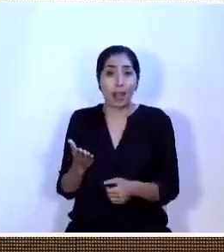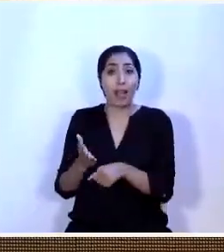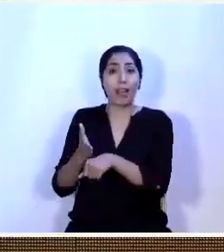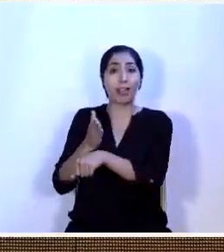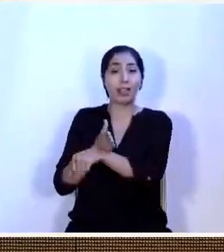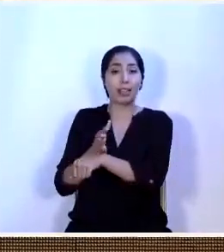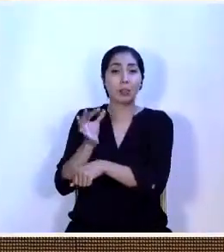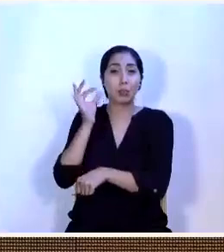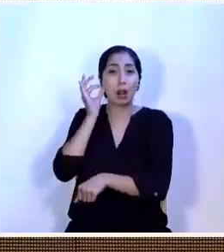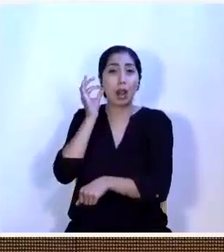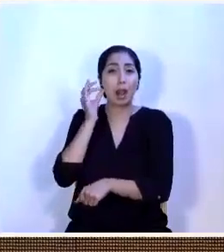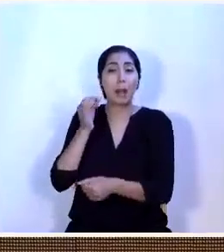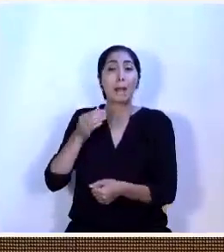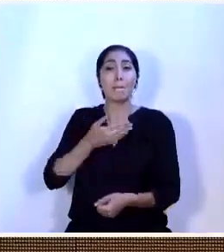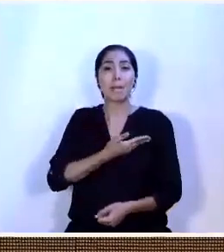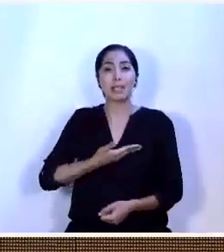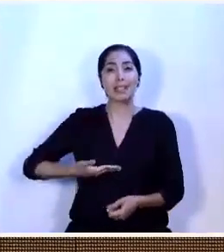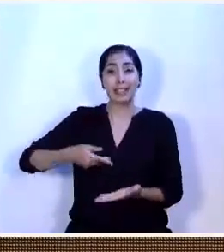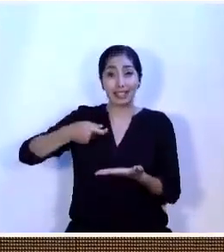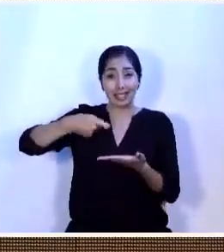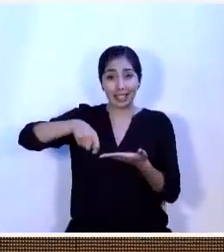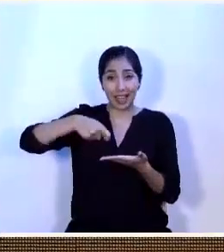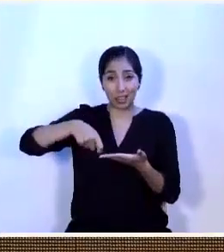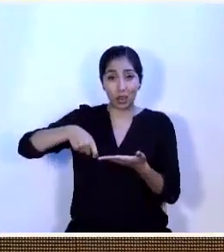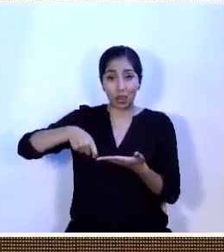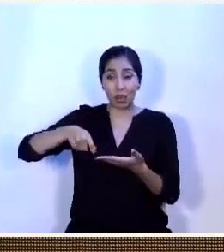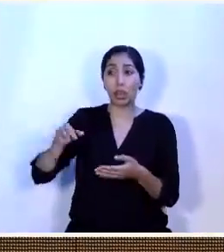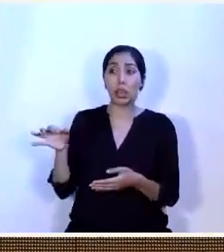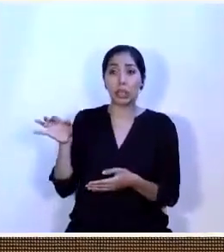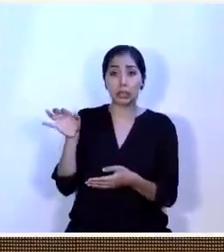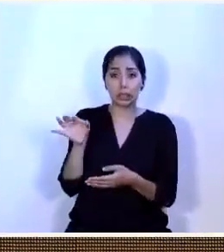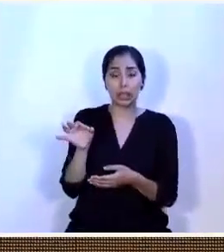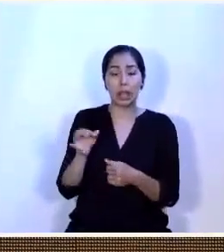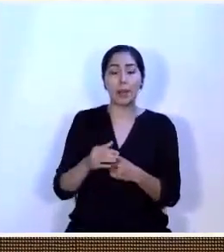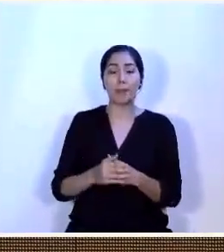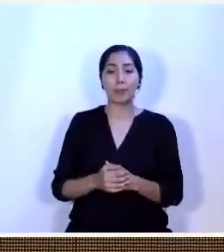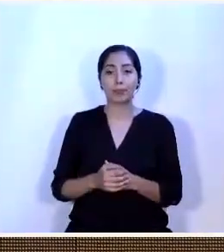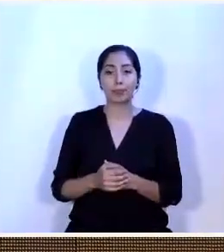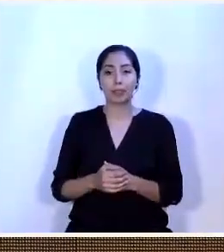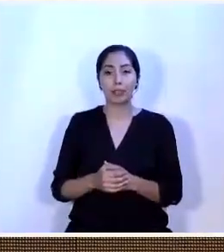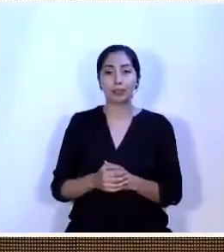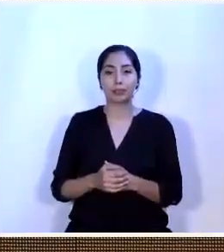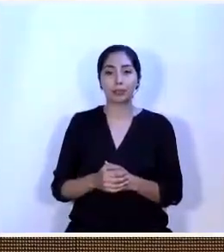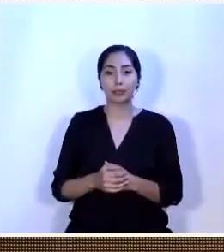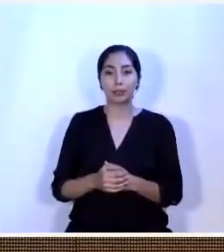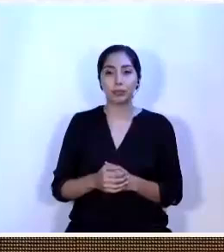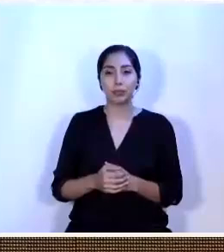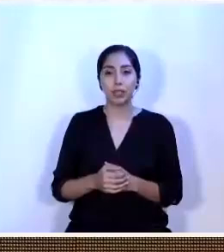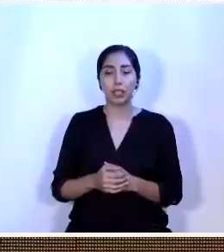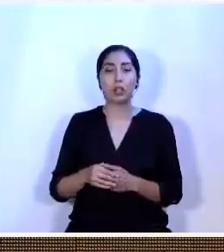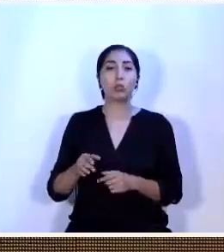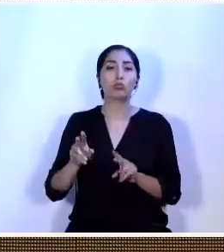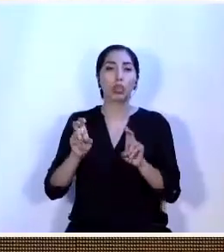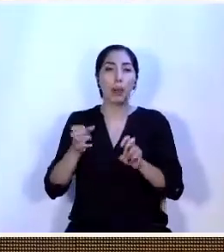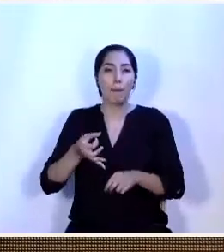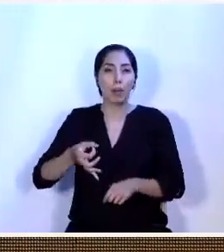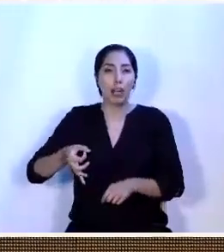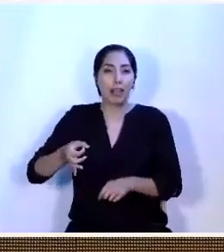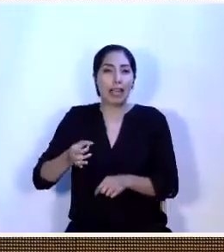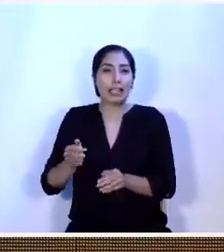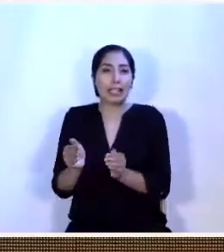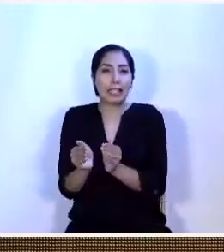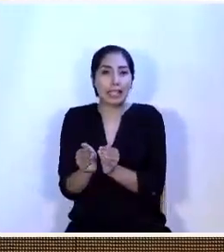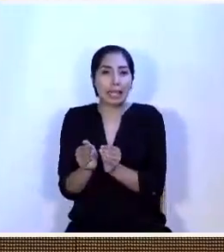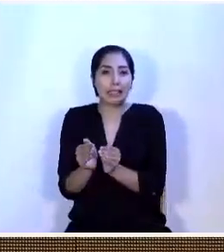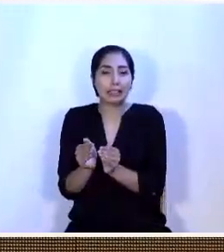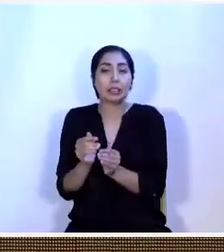aludía a estas visitas que nos han hecho en lo que se ha venido a llamar la moneda chica, que es la sede del